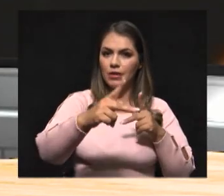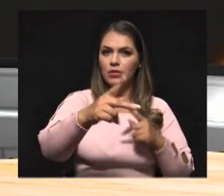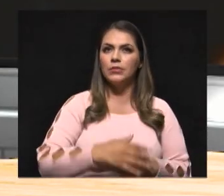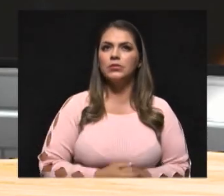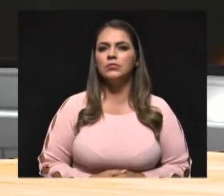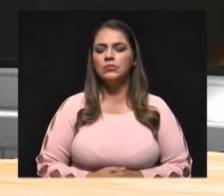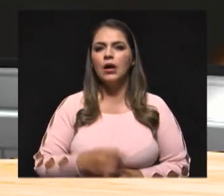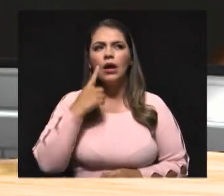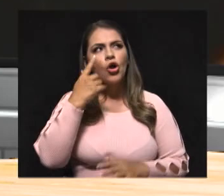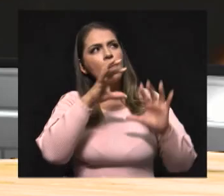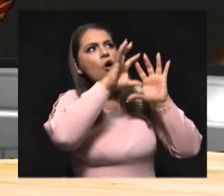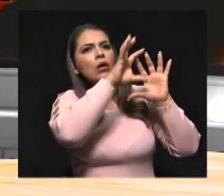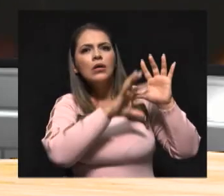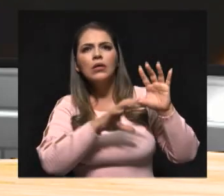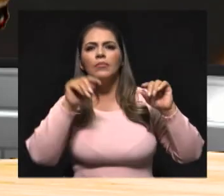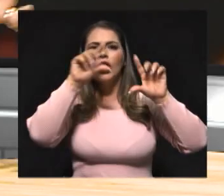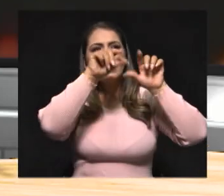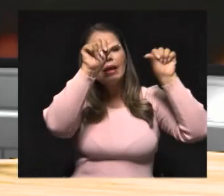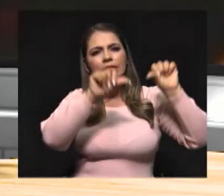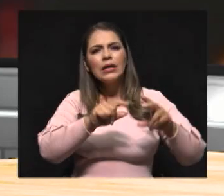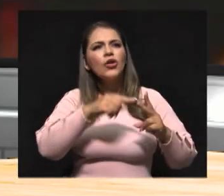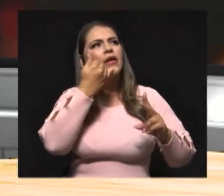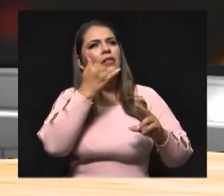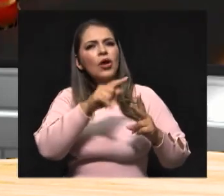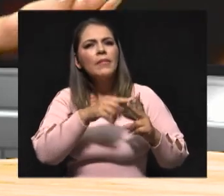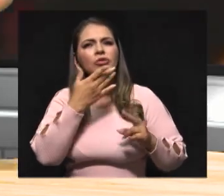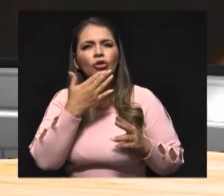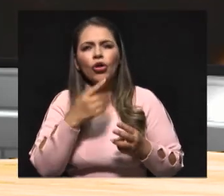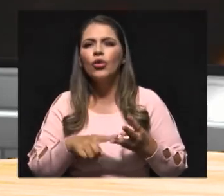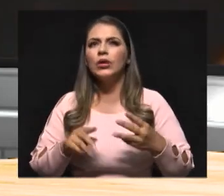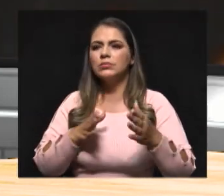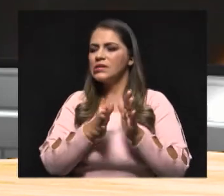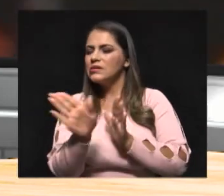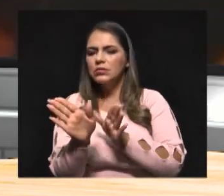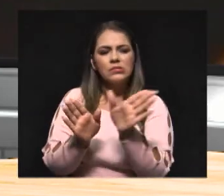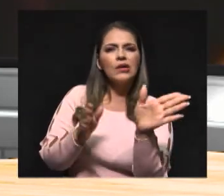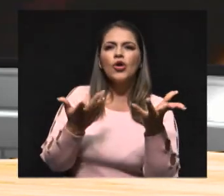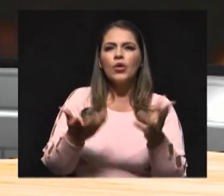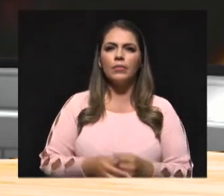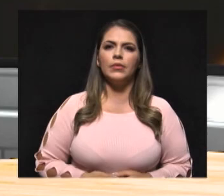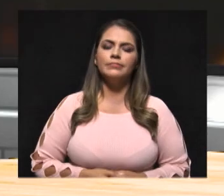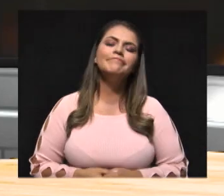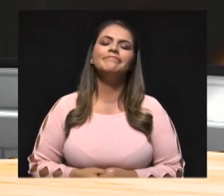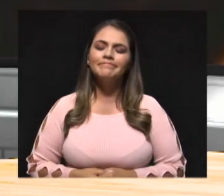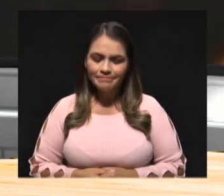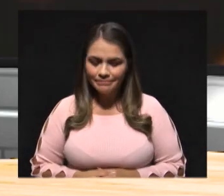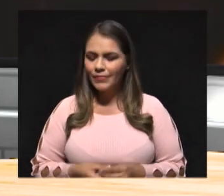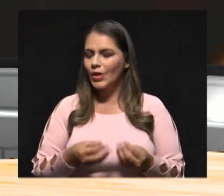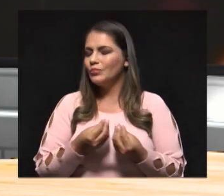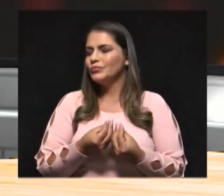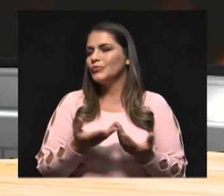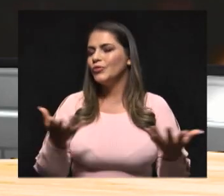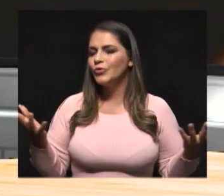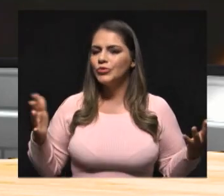este cómo pusiste el letrero en cuántos idiomas de cuántos colores hacia donde volteas para un lado para el otro tenemos mucha zona